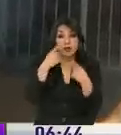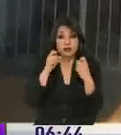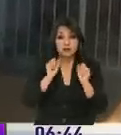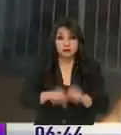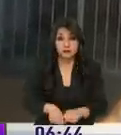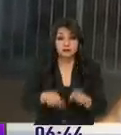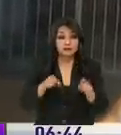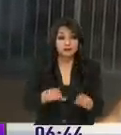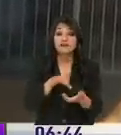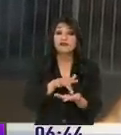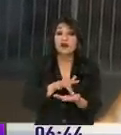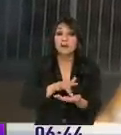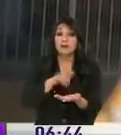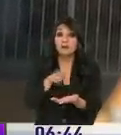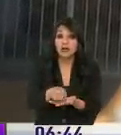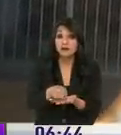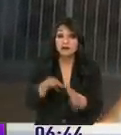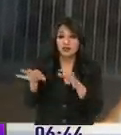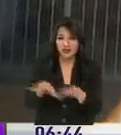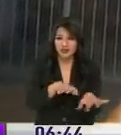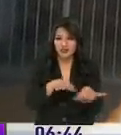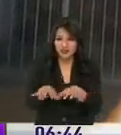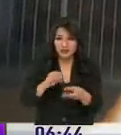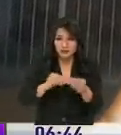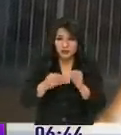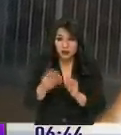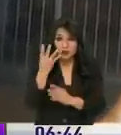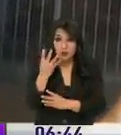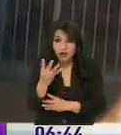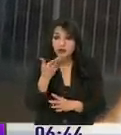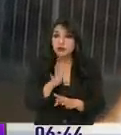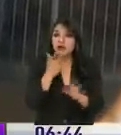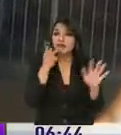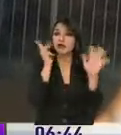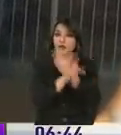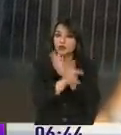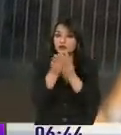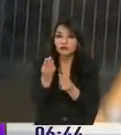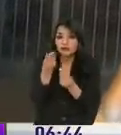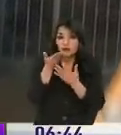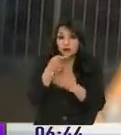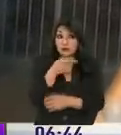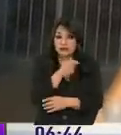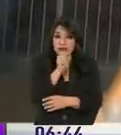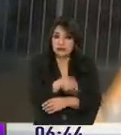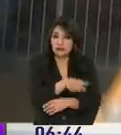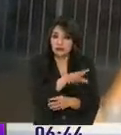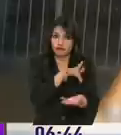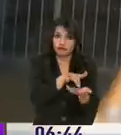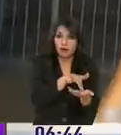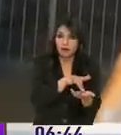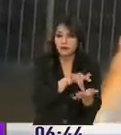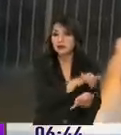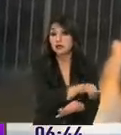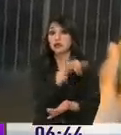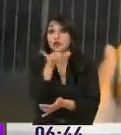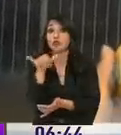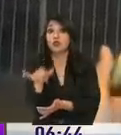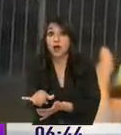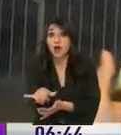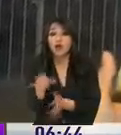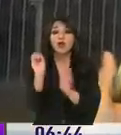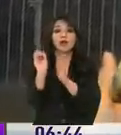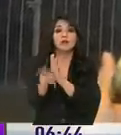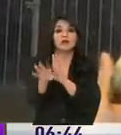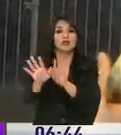la farmacia que nosotros en la coordinación zonal 4 hemos recibido pues la información de que está relacionada aparentemente con este